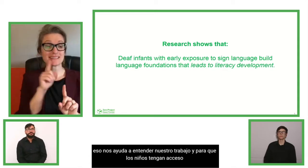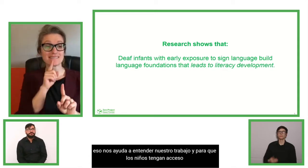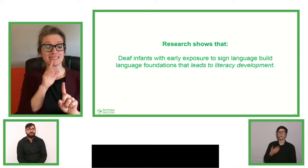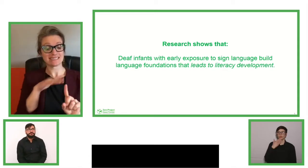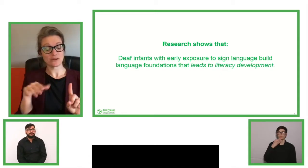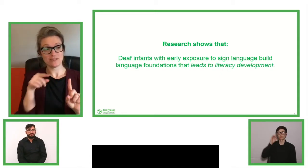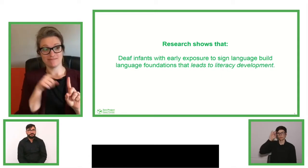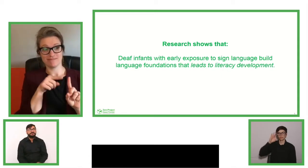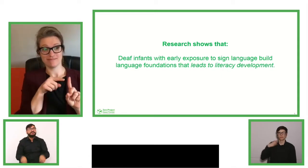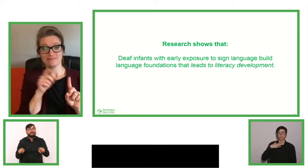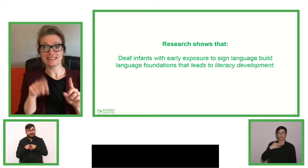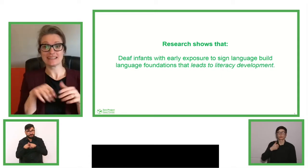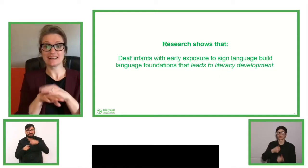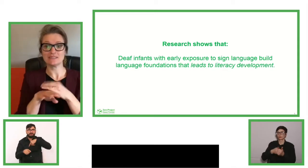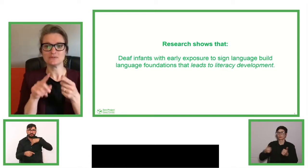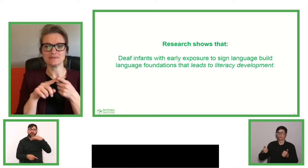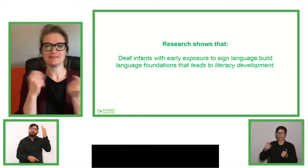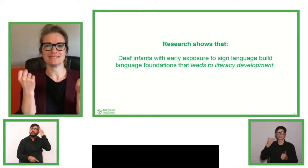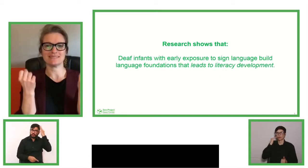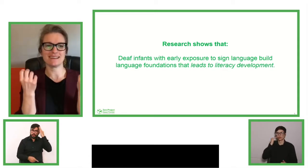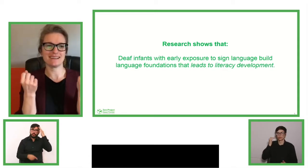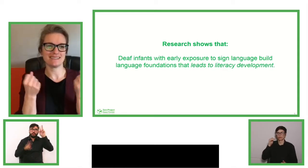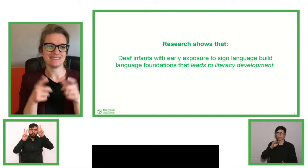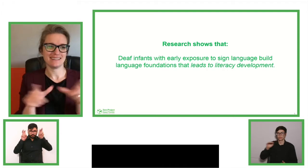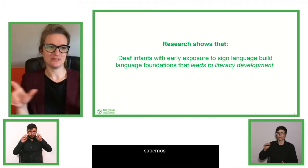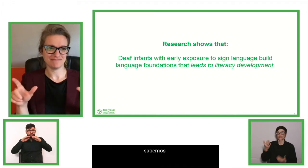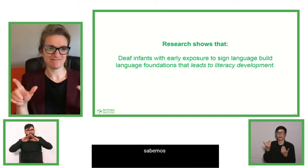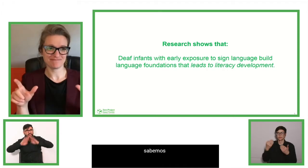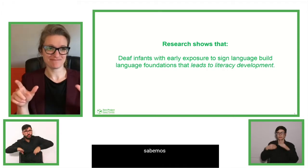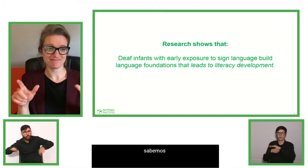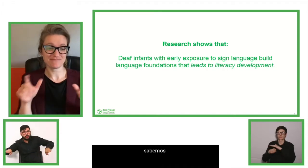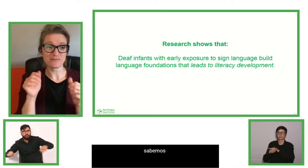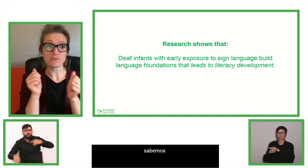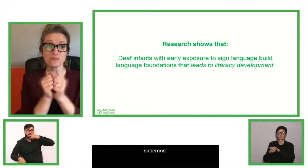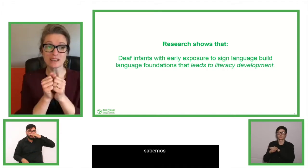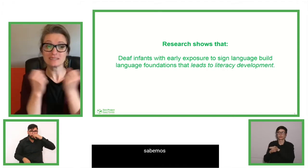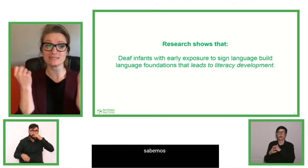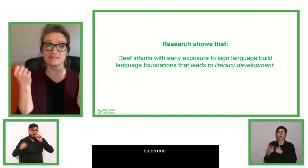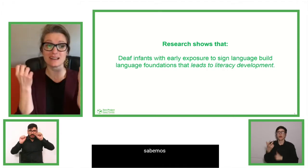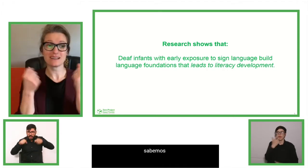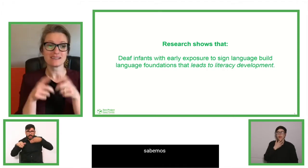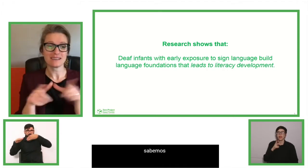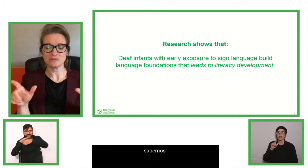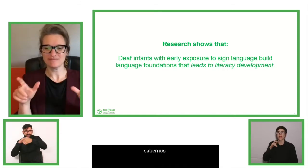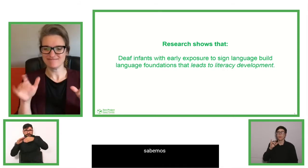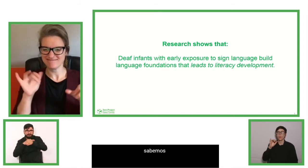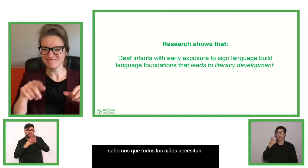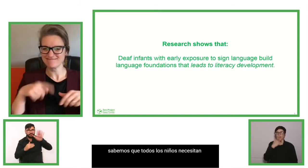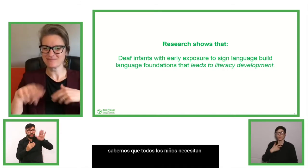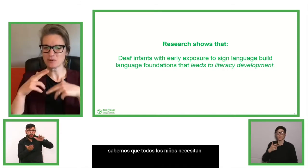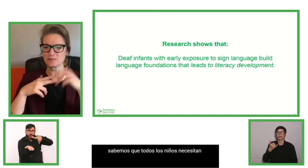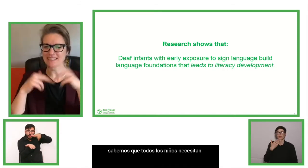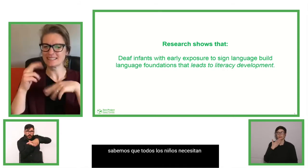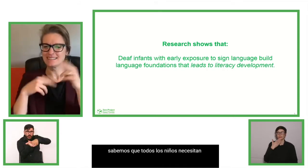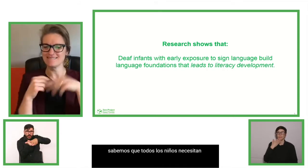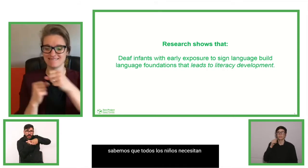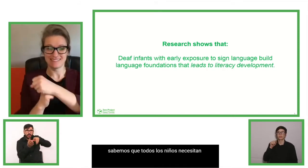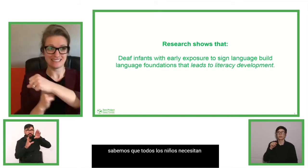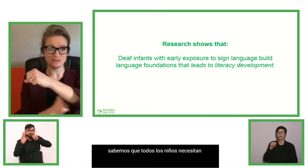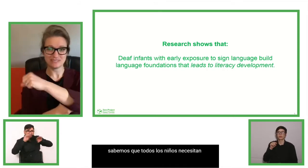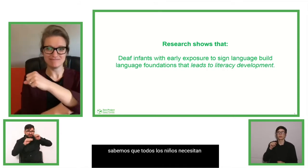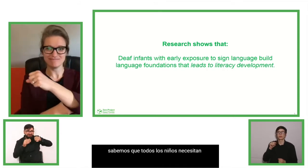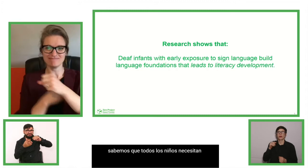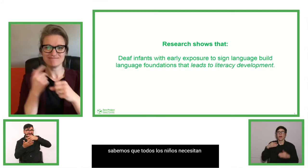Sabemos que todos los niños necesitan acceso al lenguaje y los niños solo específicamente necesitan acceso